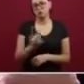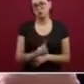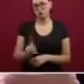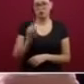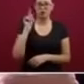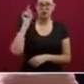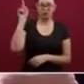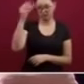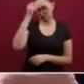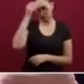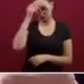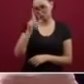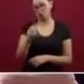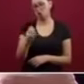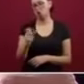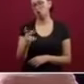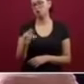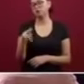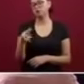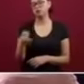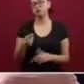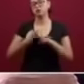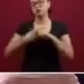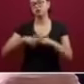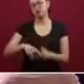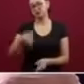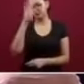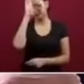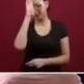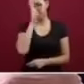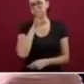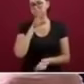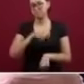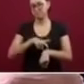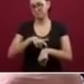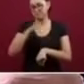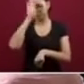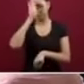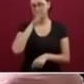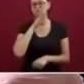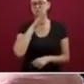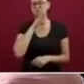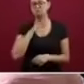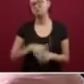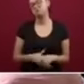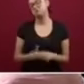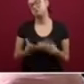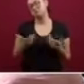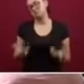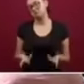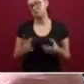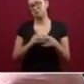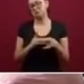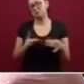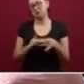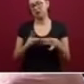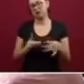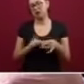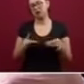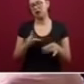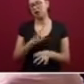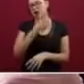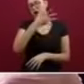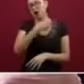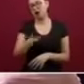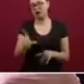personas? Pues sí se prestaría cierta discrecionalidad y eso es lo que ya hay que evitar, ya hay que no se dé este tipo de